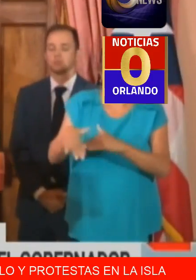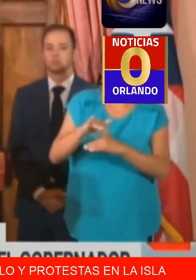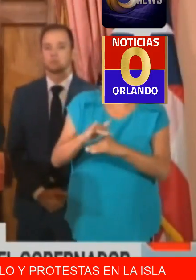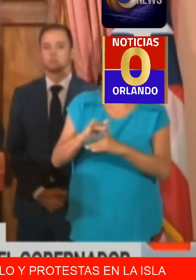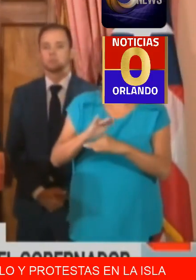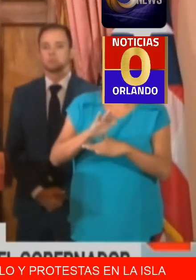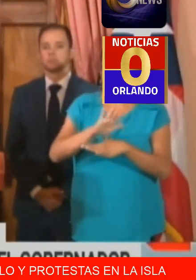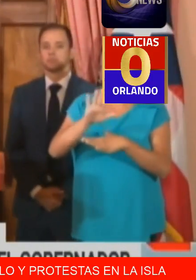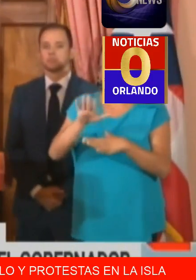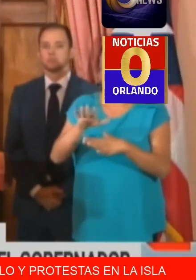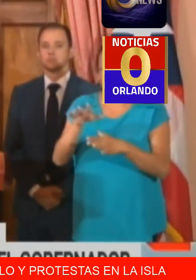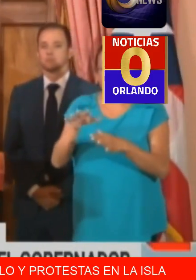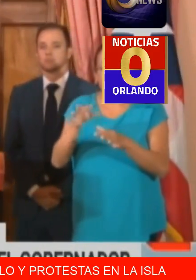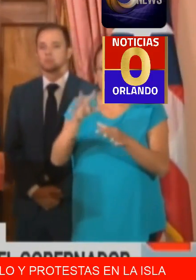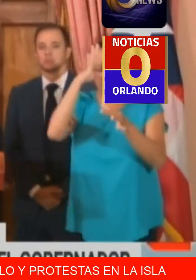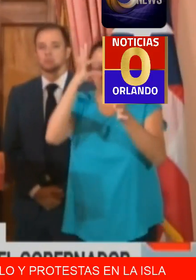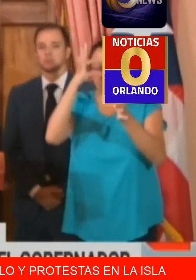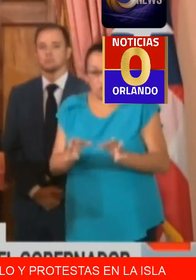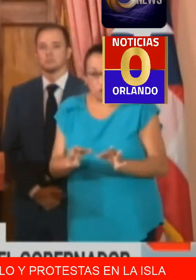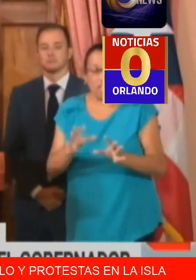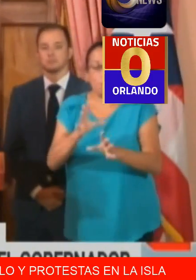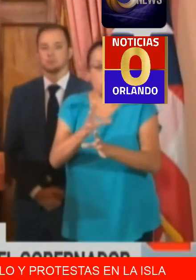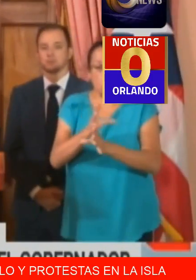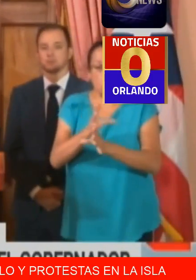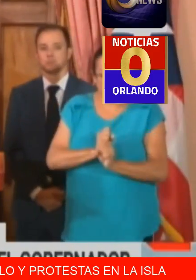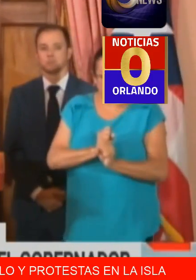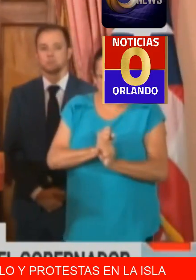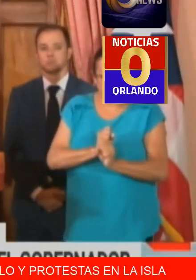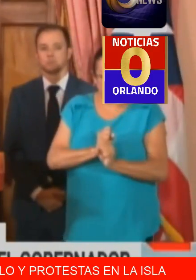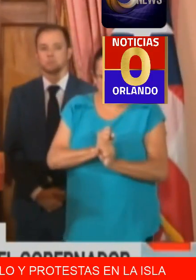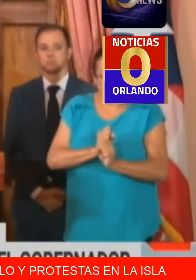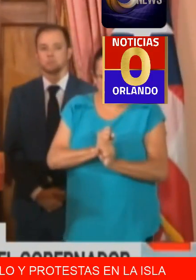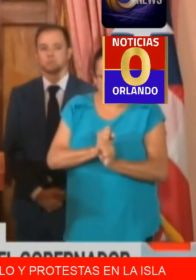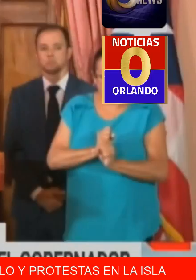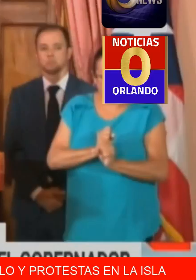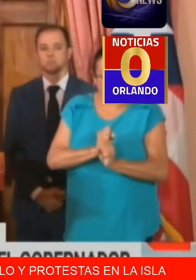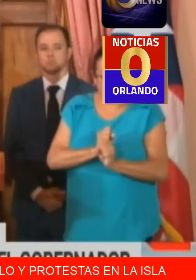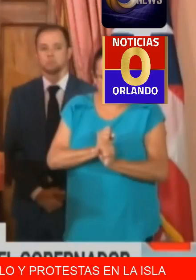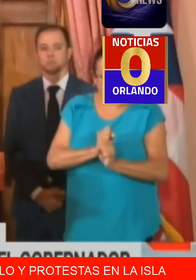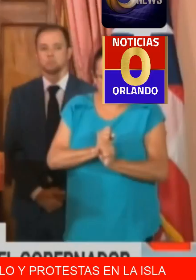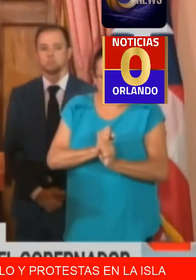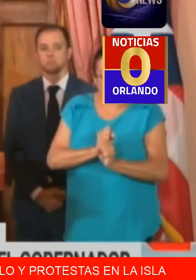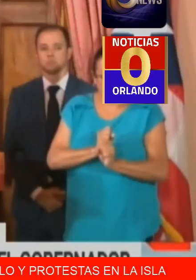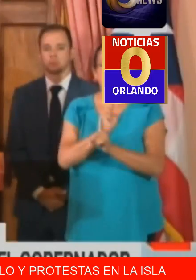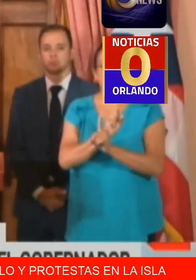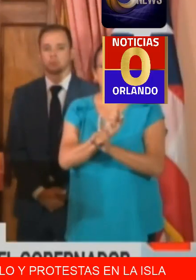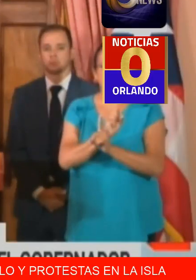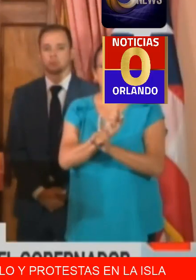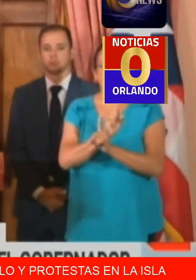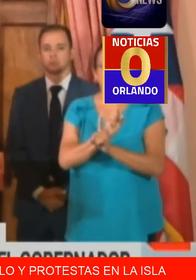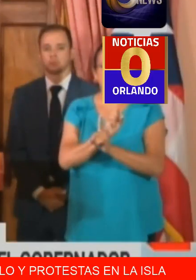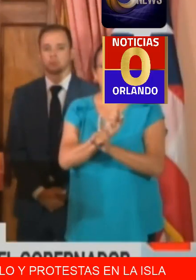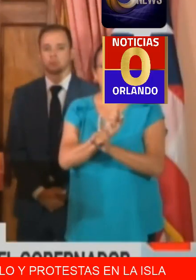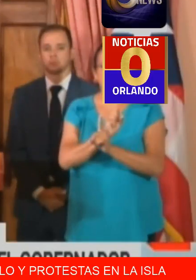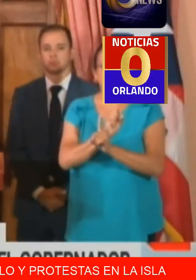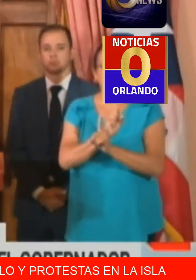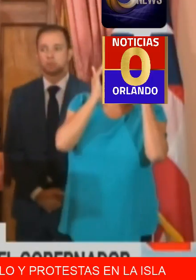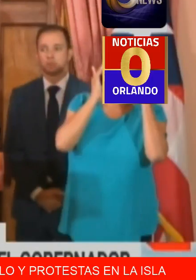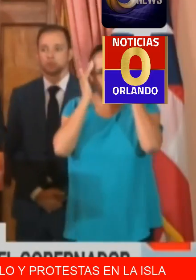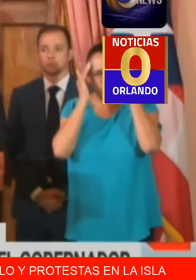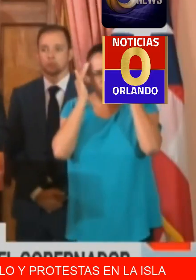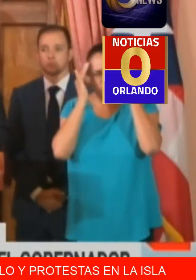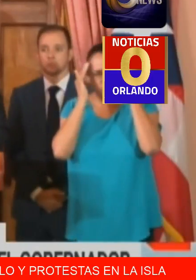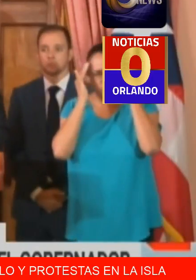hemos tomado y que tomaremos para poder atender algunos asuntos que han provocado incertidumbre histórica en Puerto